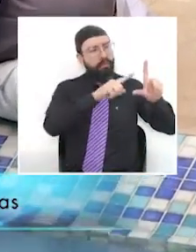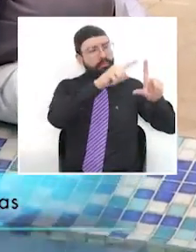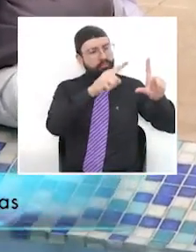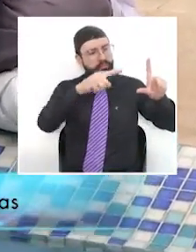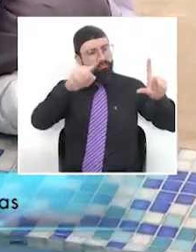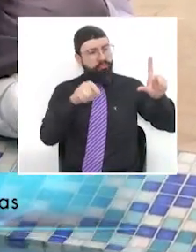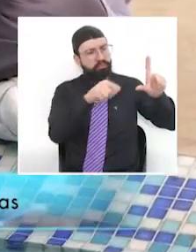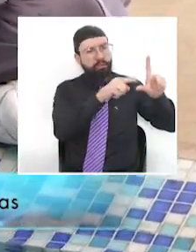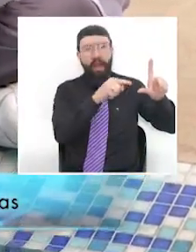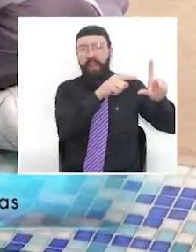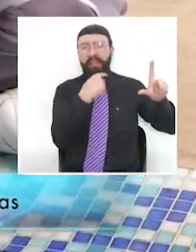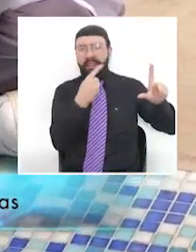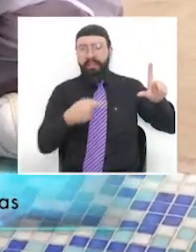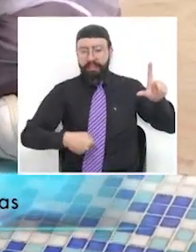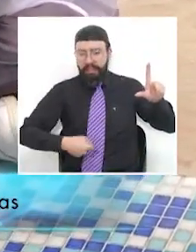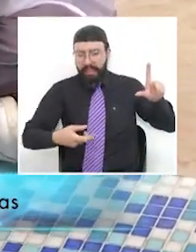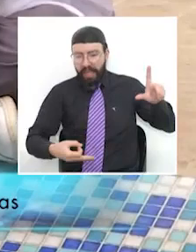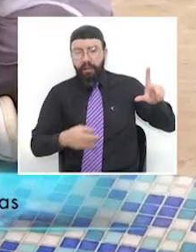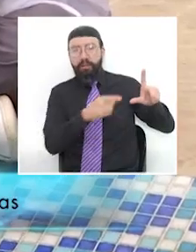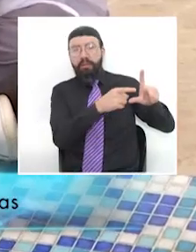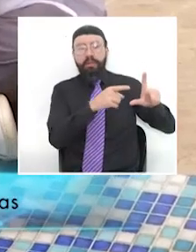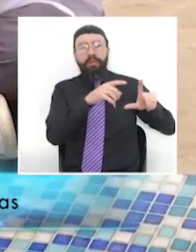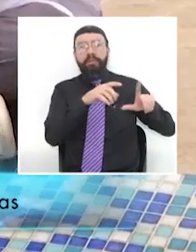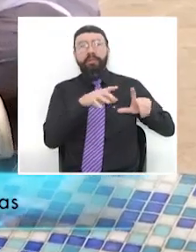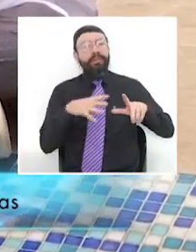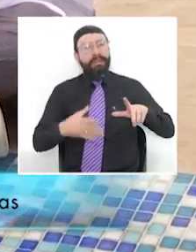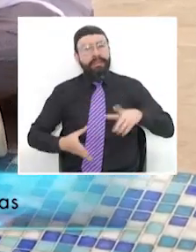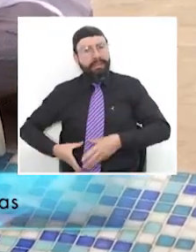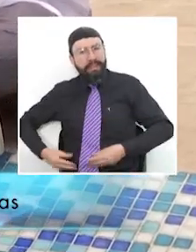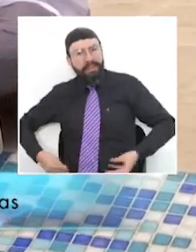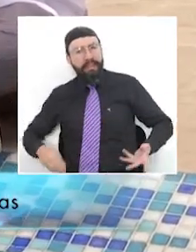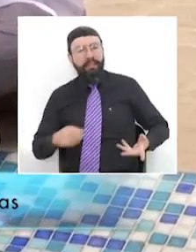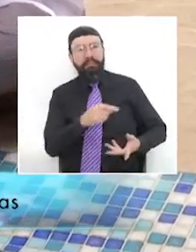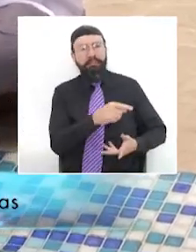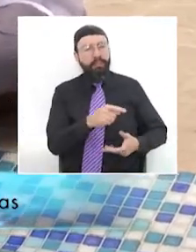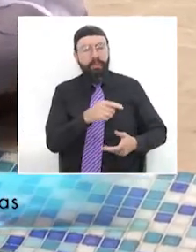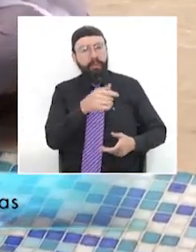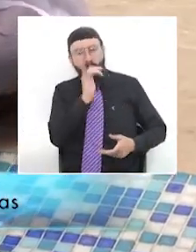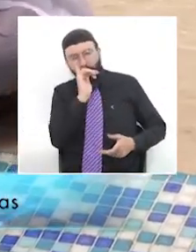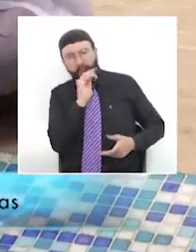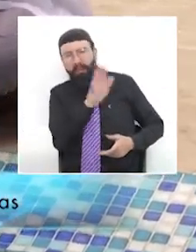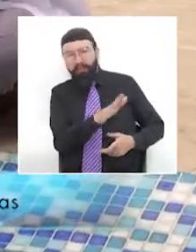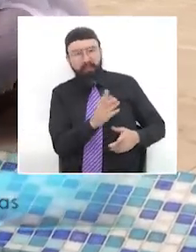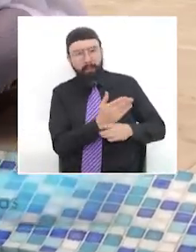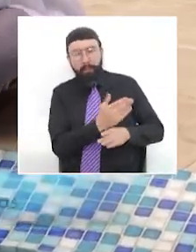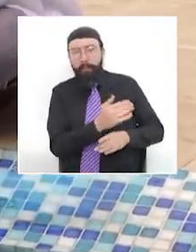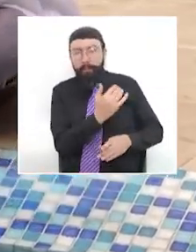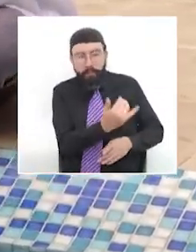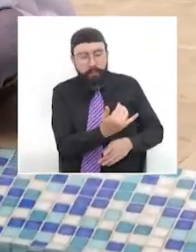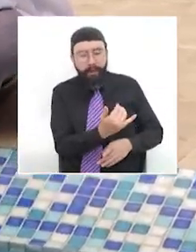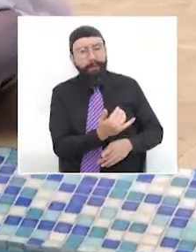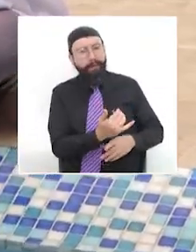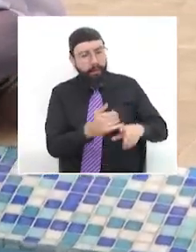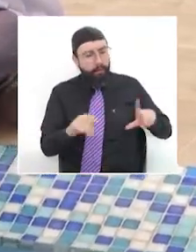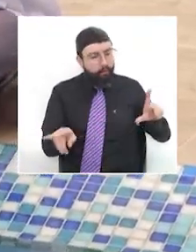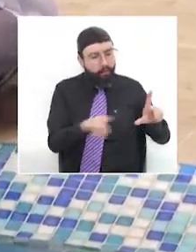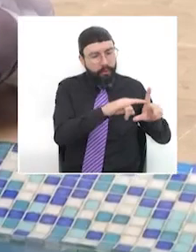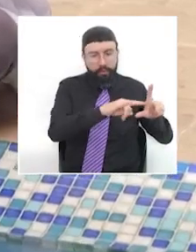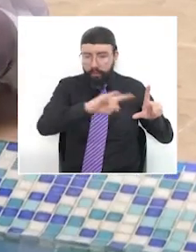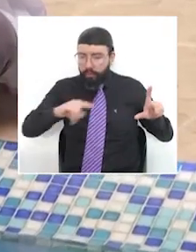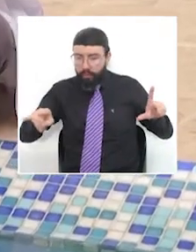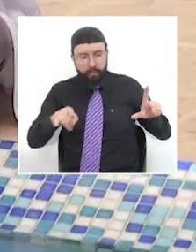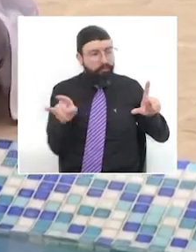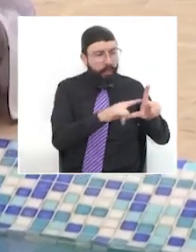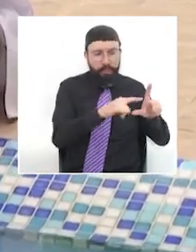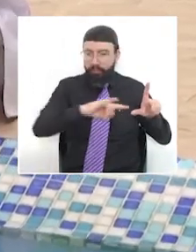cáncer, hígado graso, cirrosis, alteraciones. Entonces son puras ondas. Chocan y se regresan y